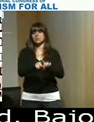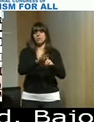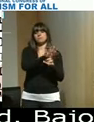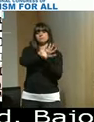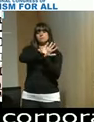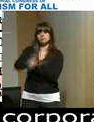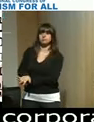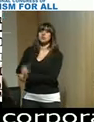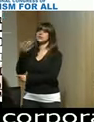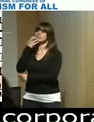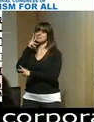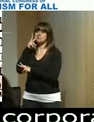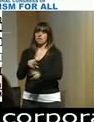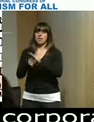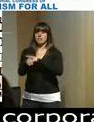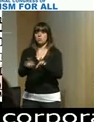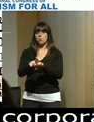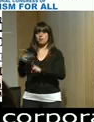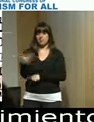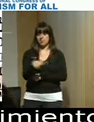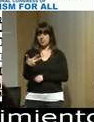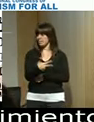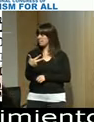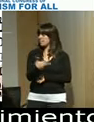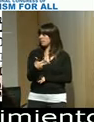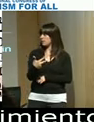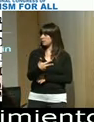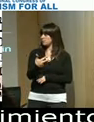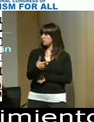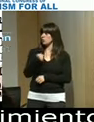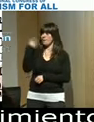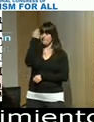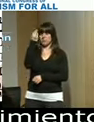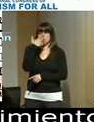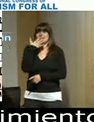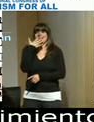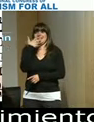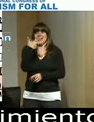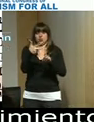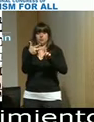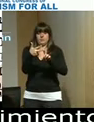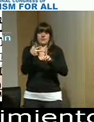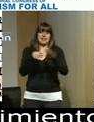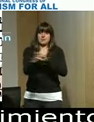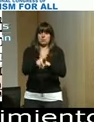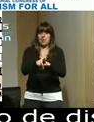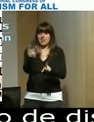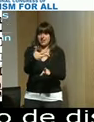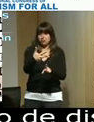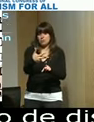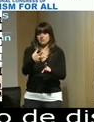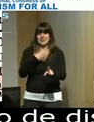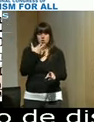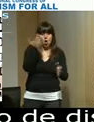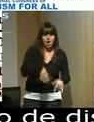la accesibilidad como un derecho, es algo que podemos, las personas con discapacidad, seguir denunciando. Dicho esto, pues